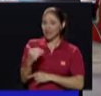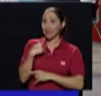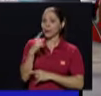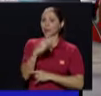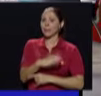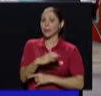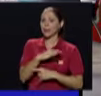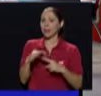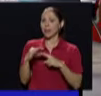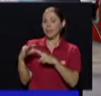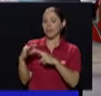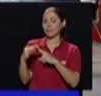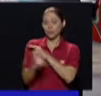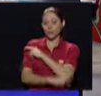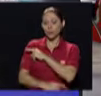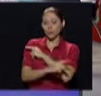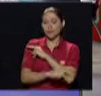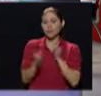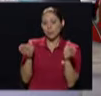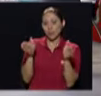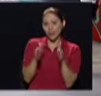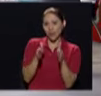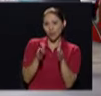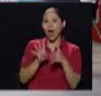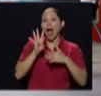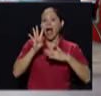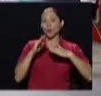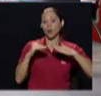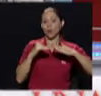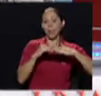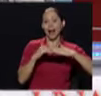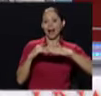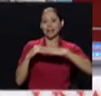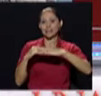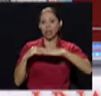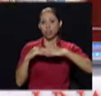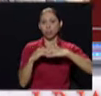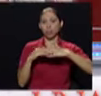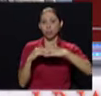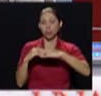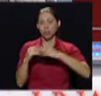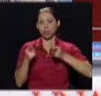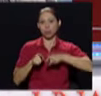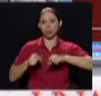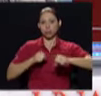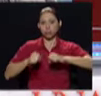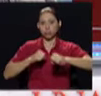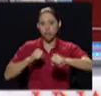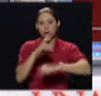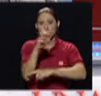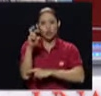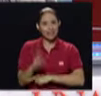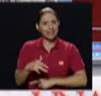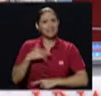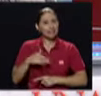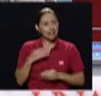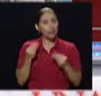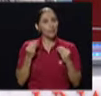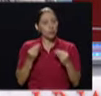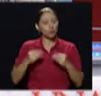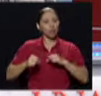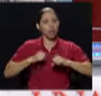particularidad que es un país muy pequeño, hay cuatro placas tectónicas interactuando y esto hace que en Costa Rica se sientan temblores con